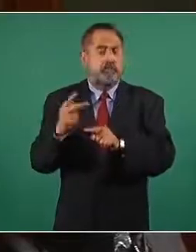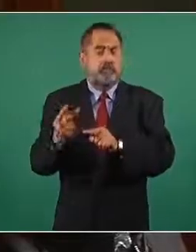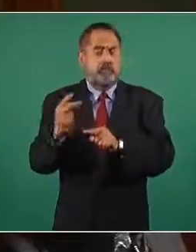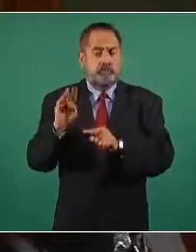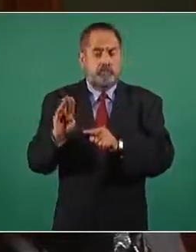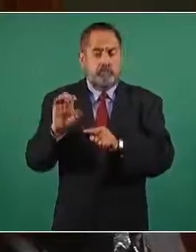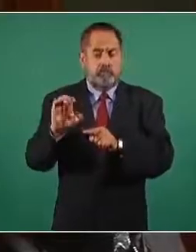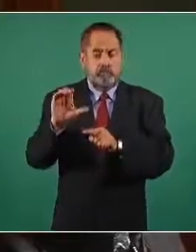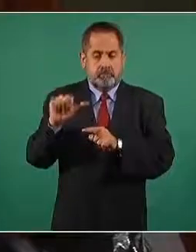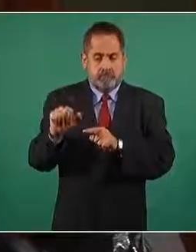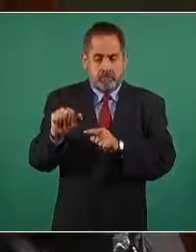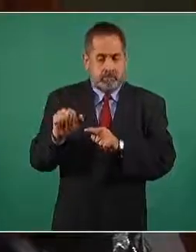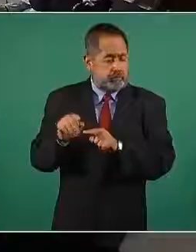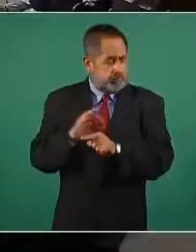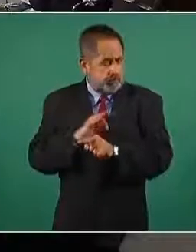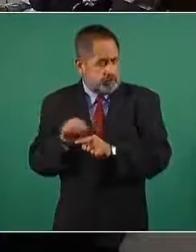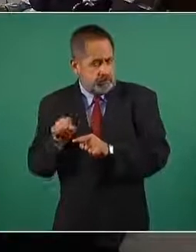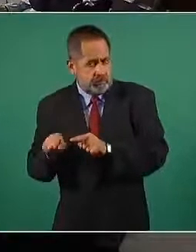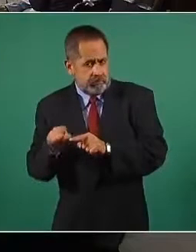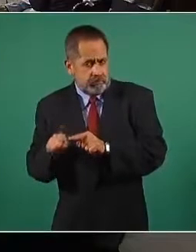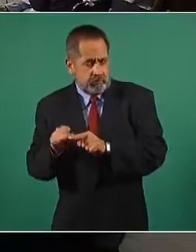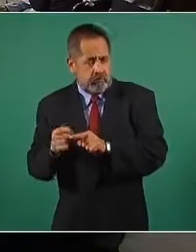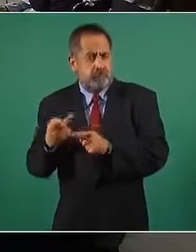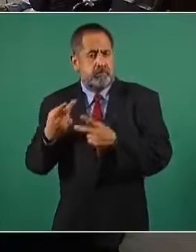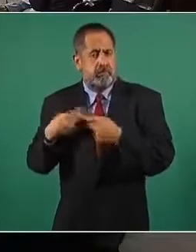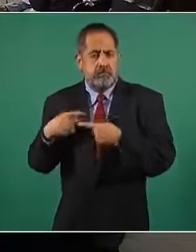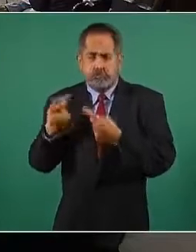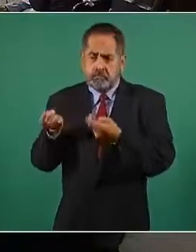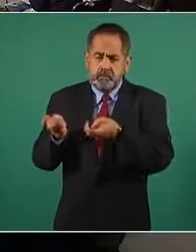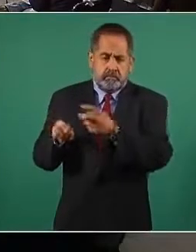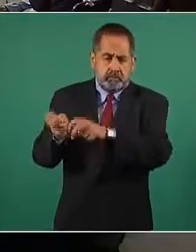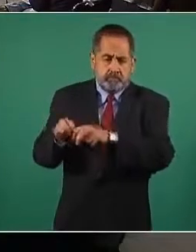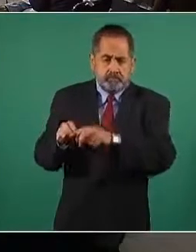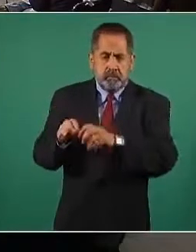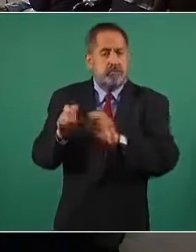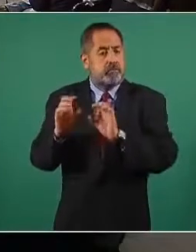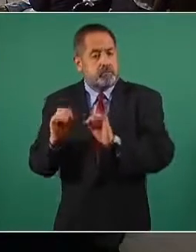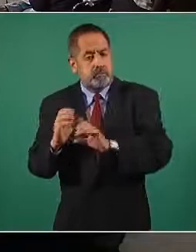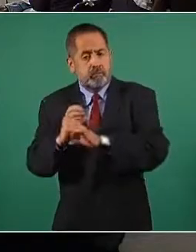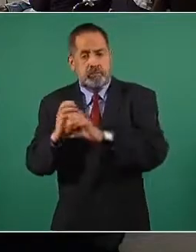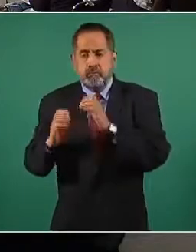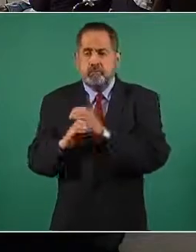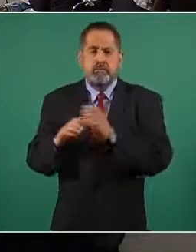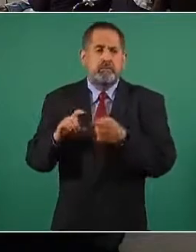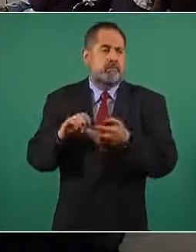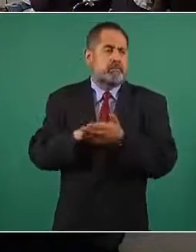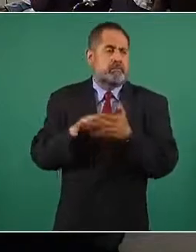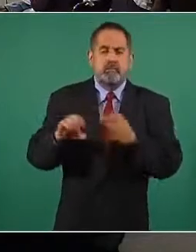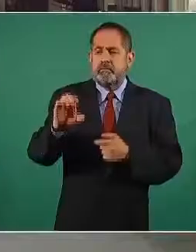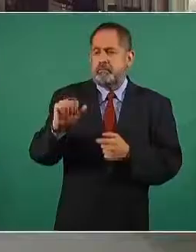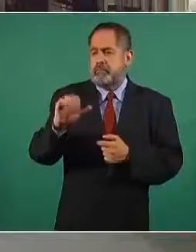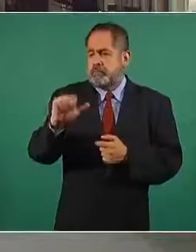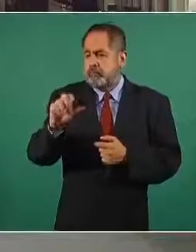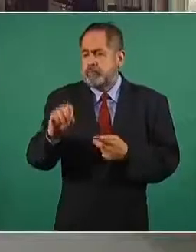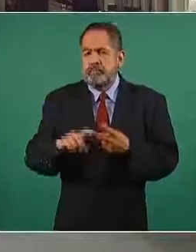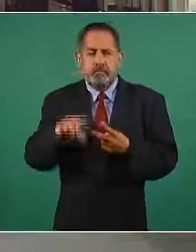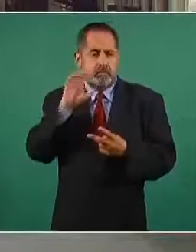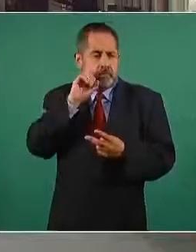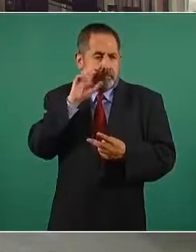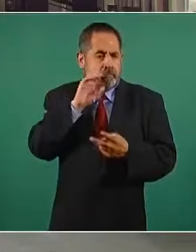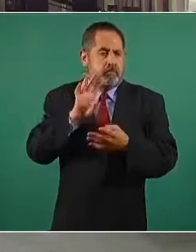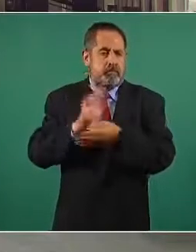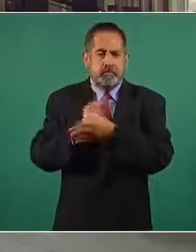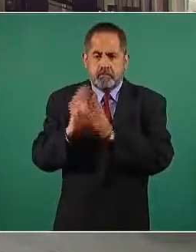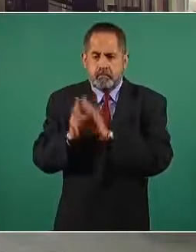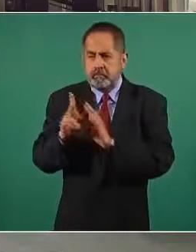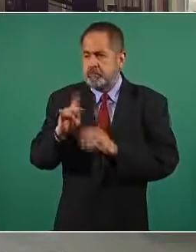va a poder ser usada para transportar y en todo caso exportar ya sea el cacao, la naranja, piña,